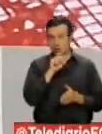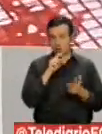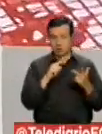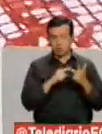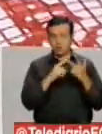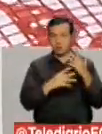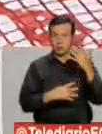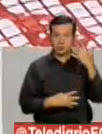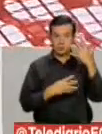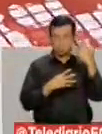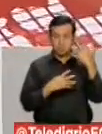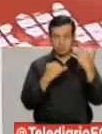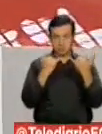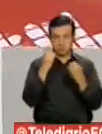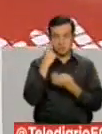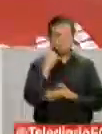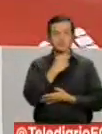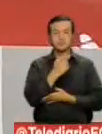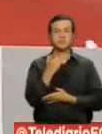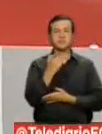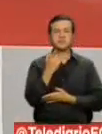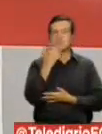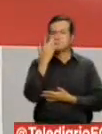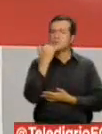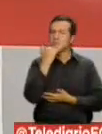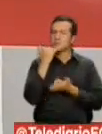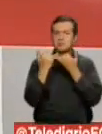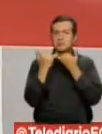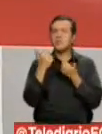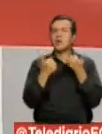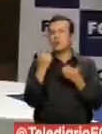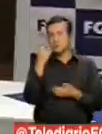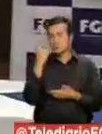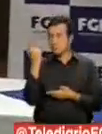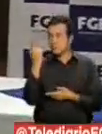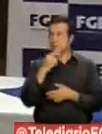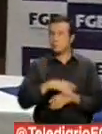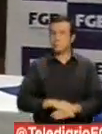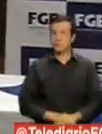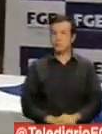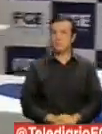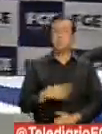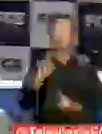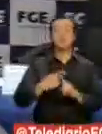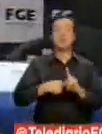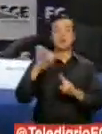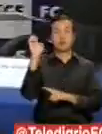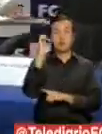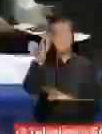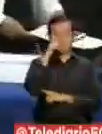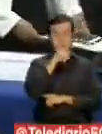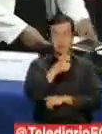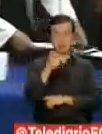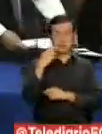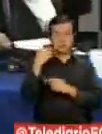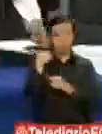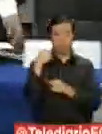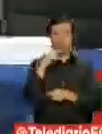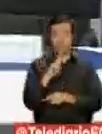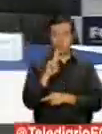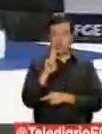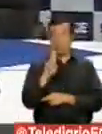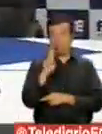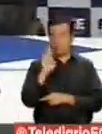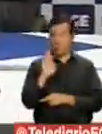personas más. En la siguiente nota, conozca por qué delito será. En el mes de enero, la fiscal general encargada, Ruth